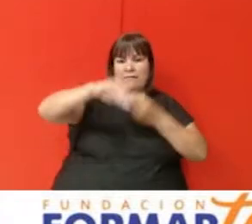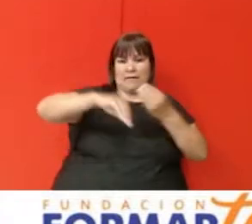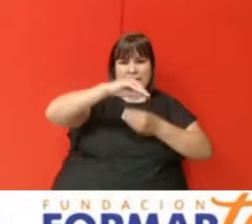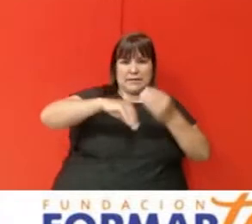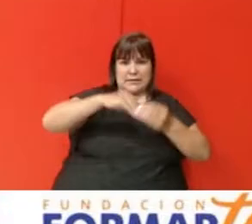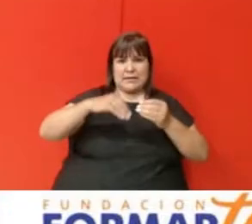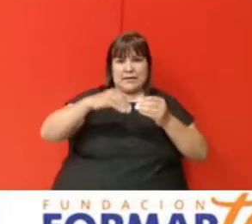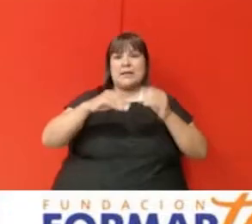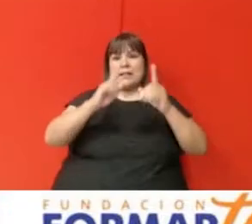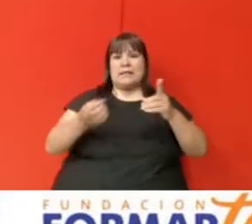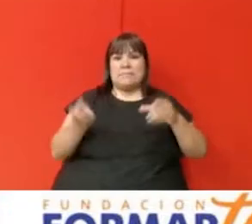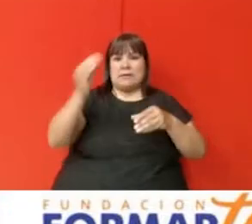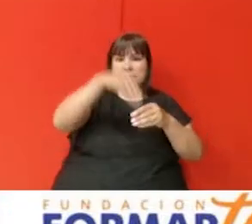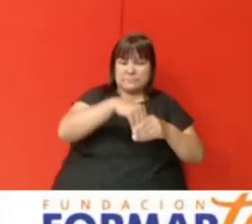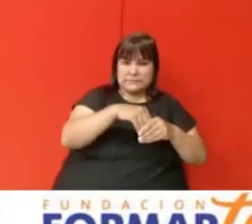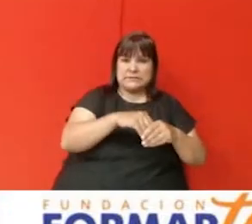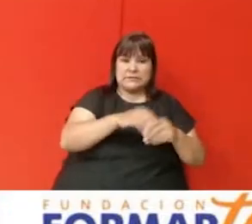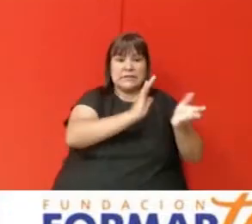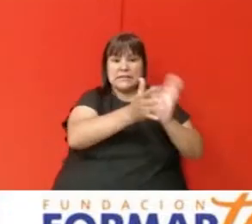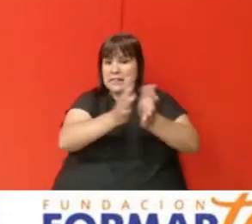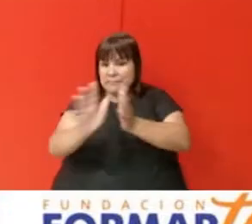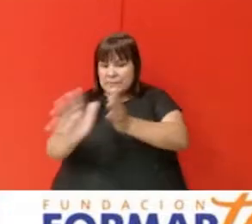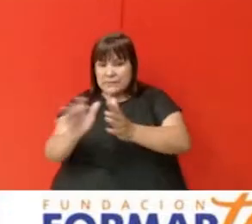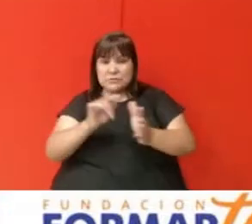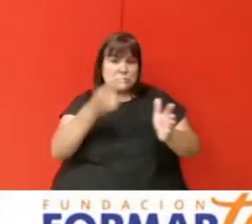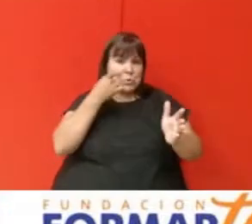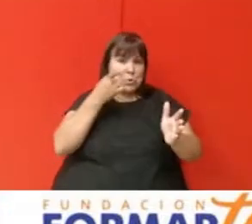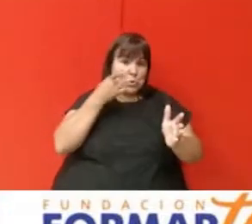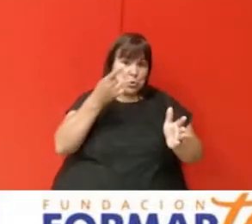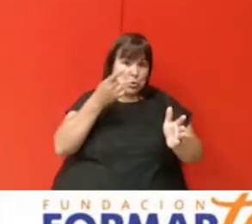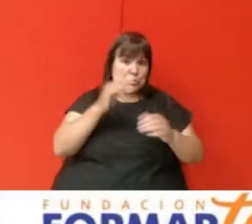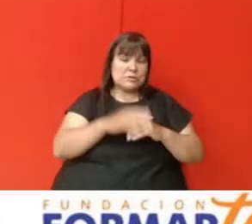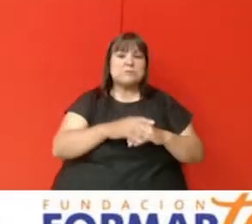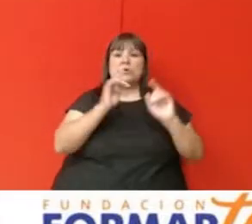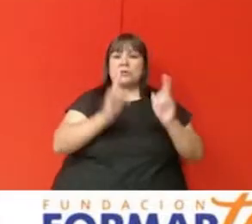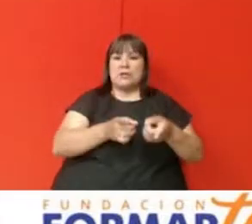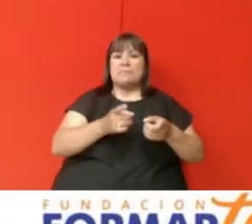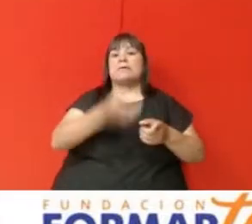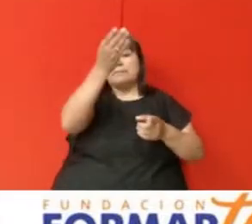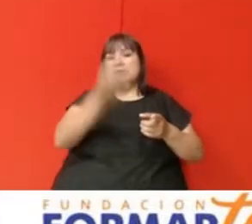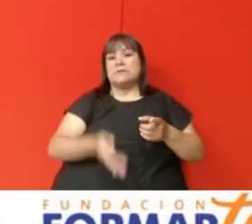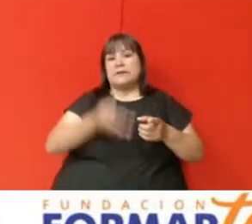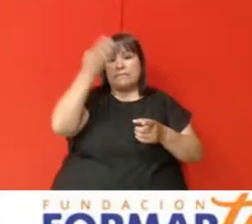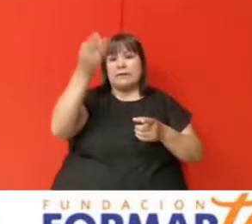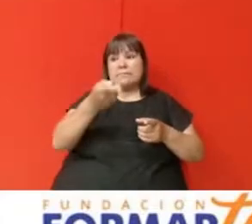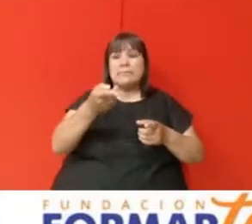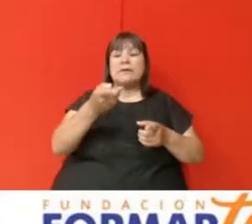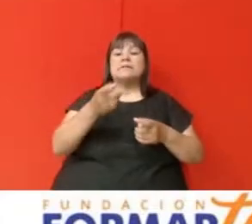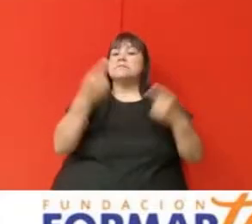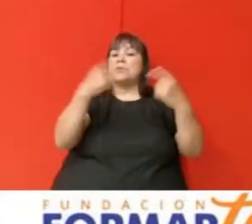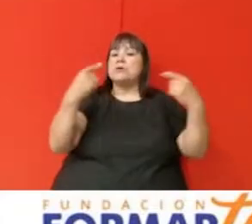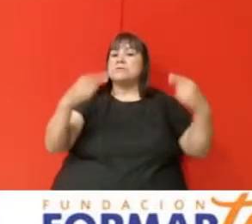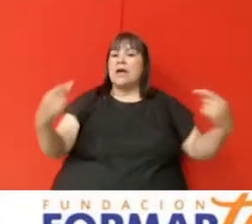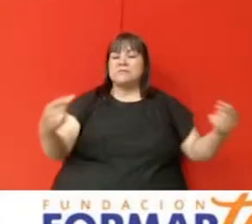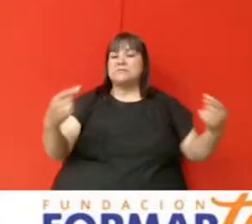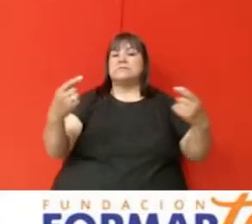manejo, en el tratamiento, en la rehabilitación de estos pacientes. Nuestro personal, insistimos